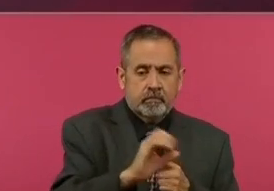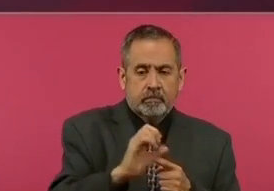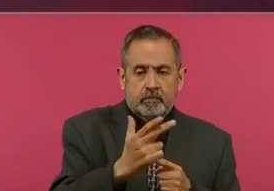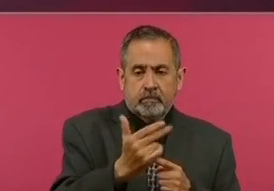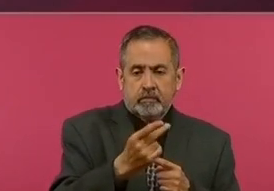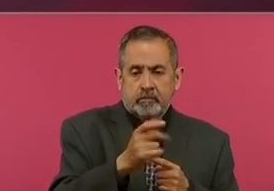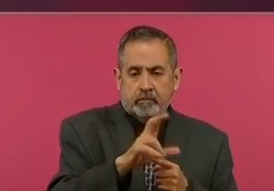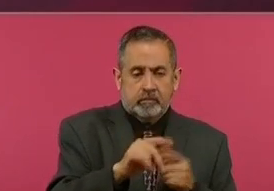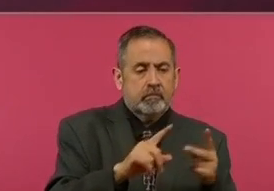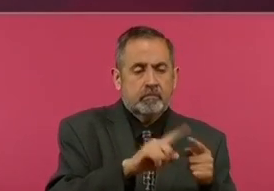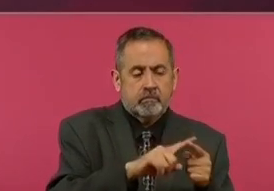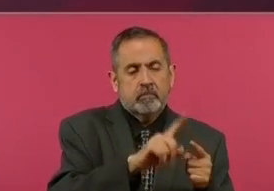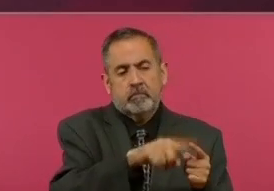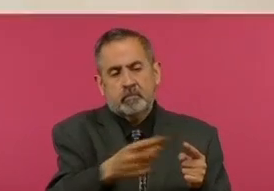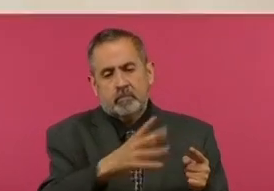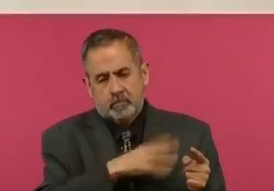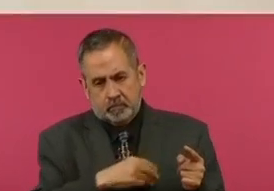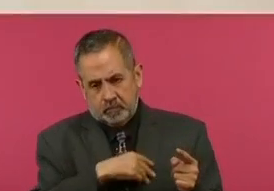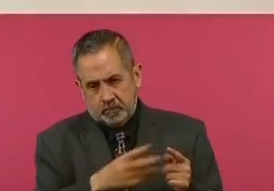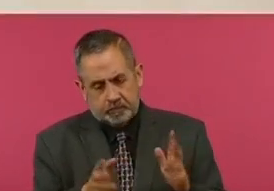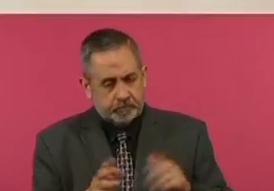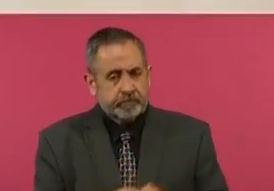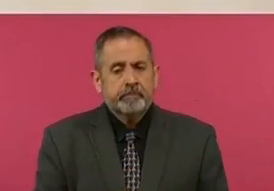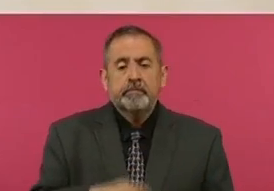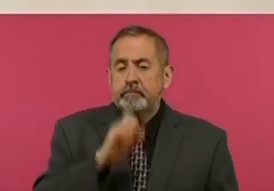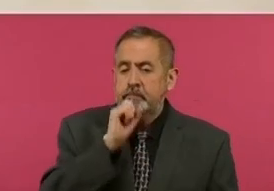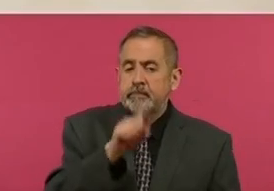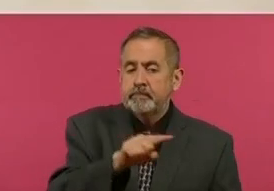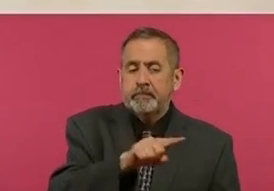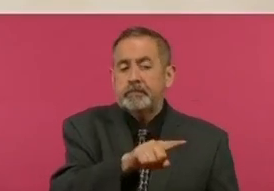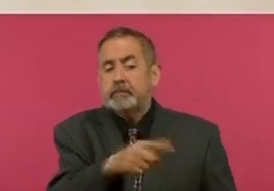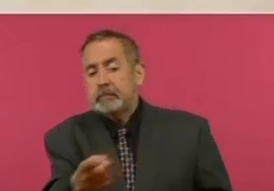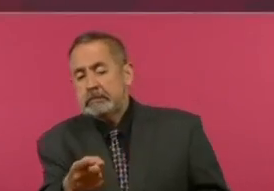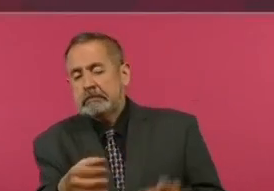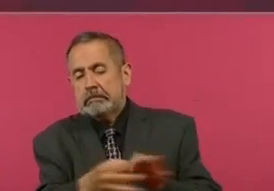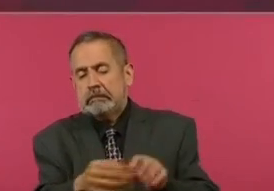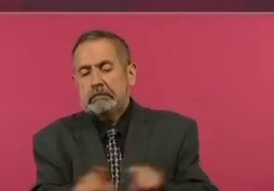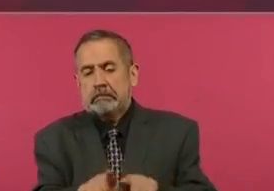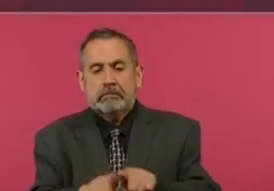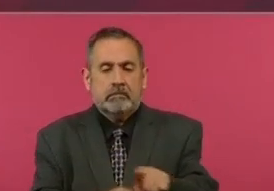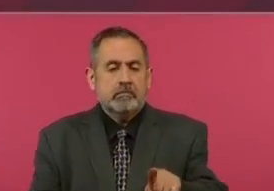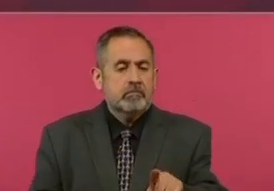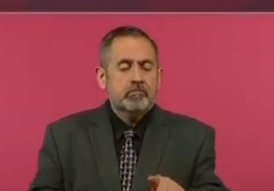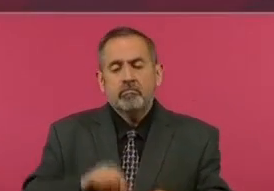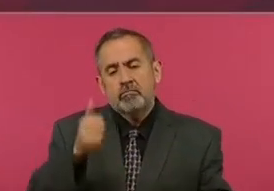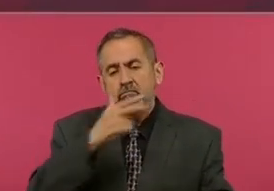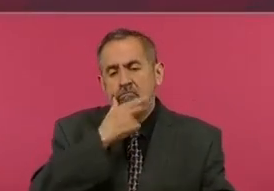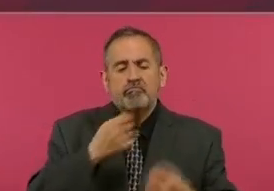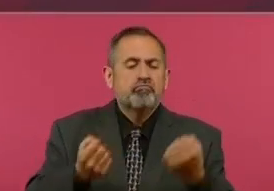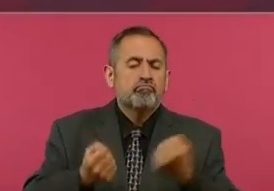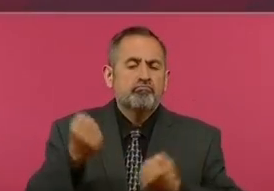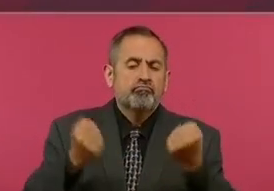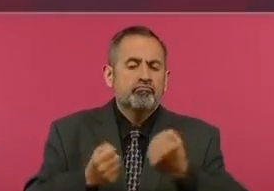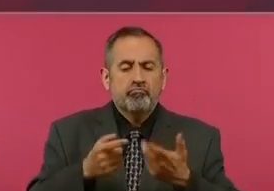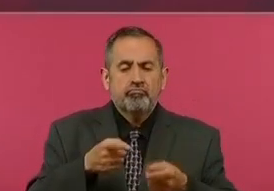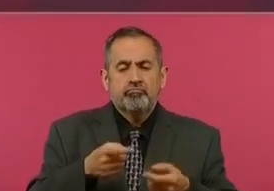él y a su hijo, y también relacionado a un conductor de